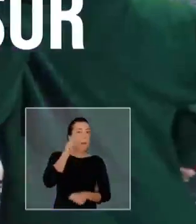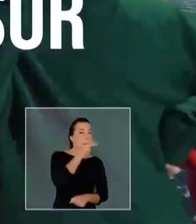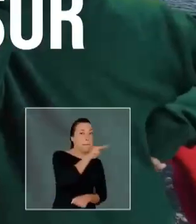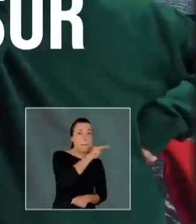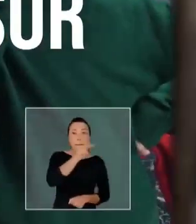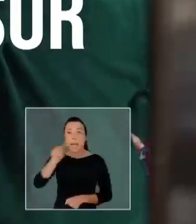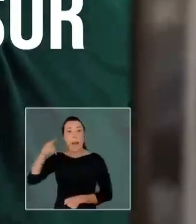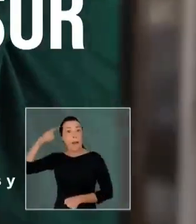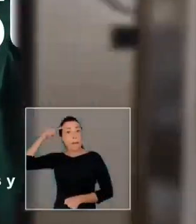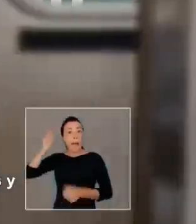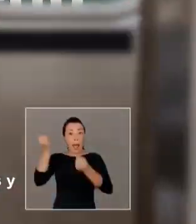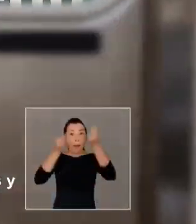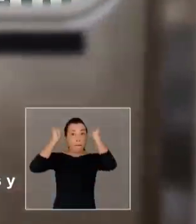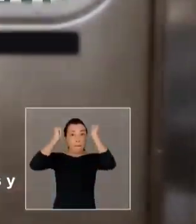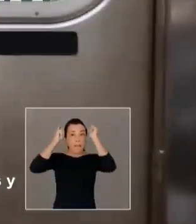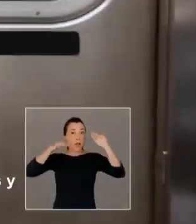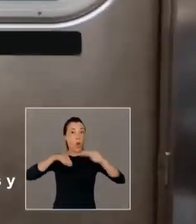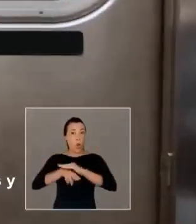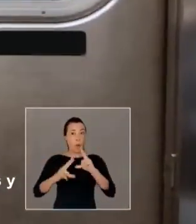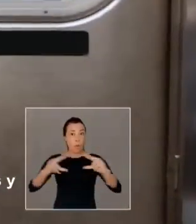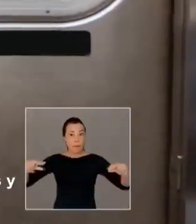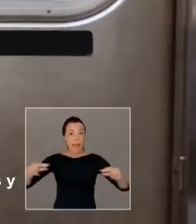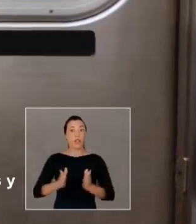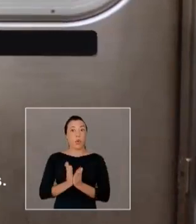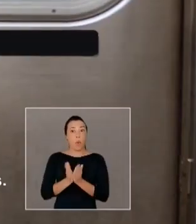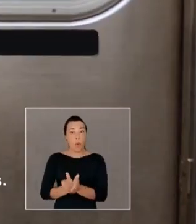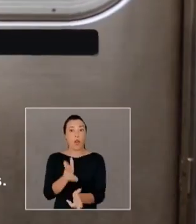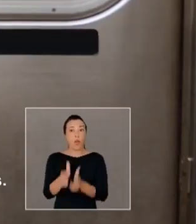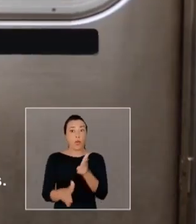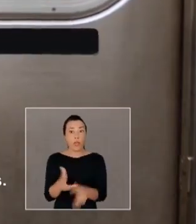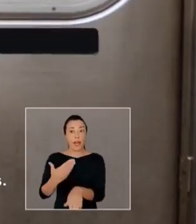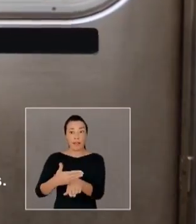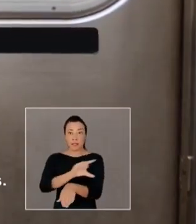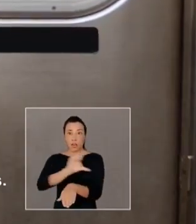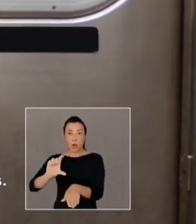mirando alrededor, para que las micros, el metro, las barcazas,